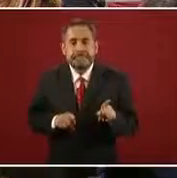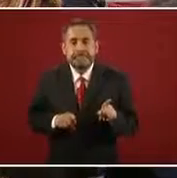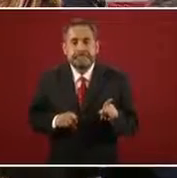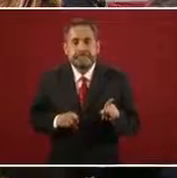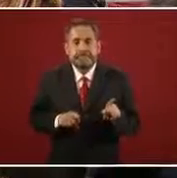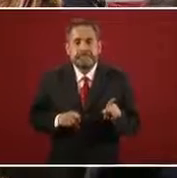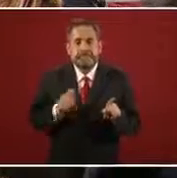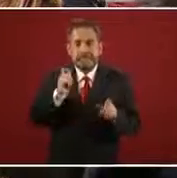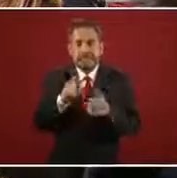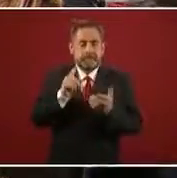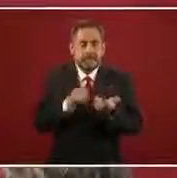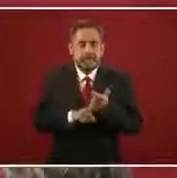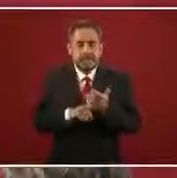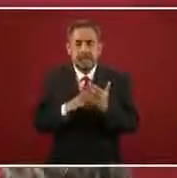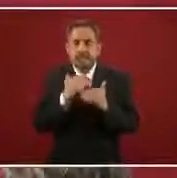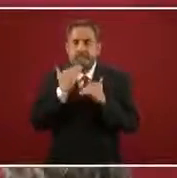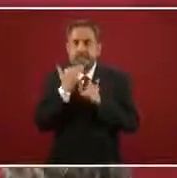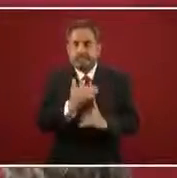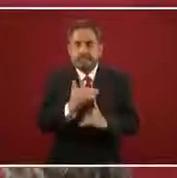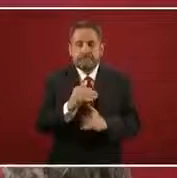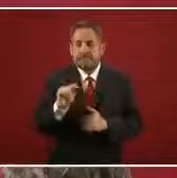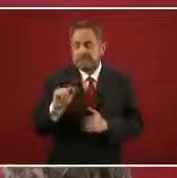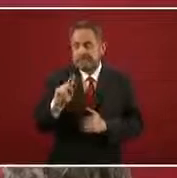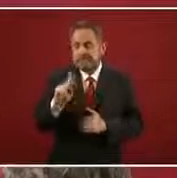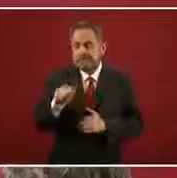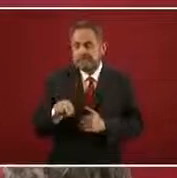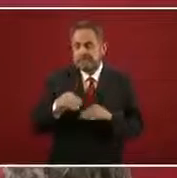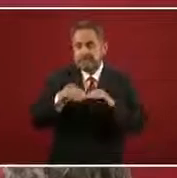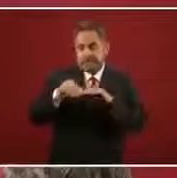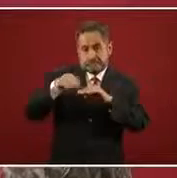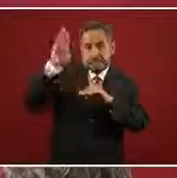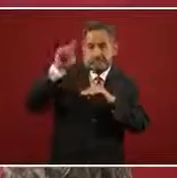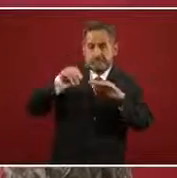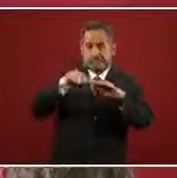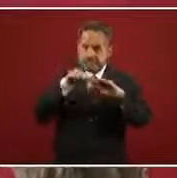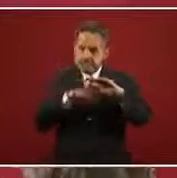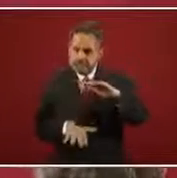Todo se ha quedado hasta aquí, hasta Tulum, de aquí para arriba.